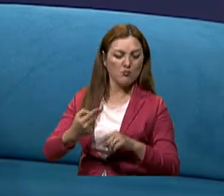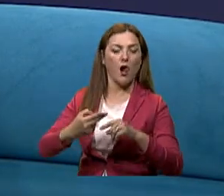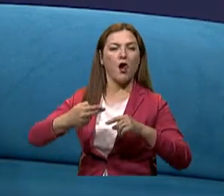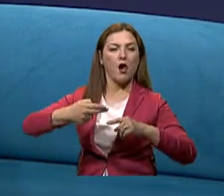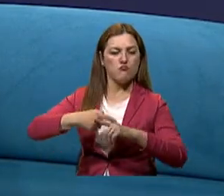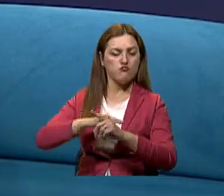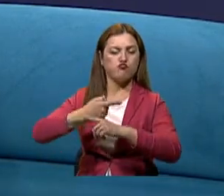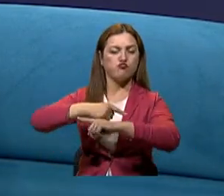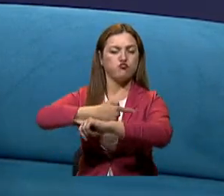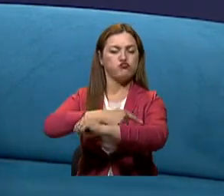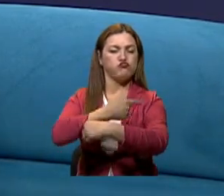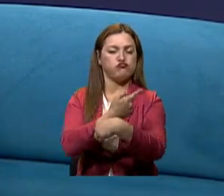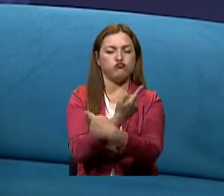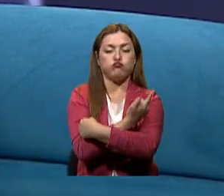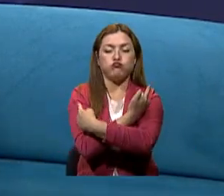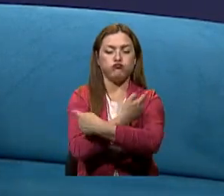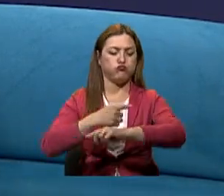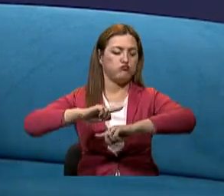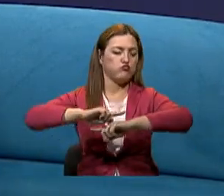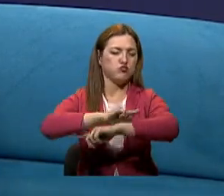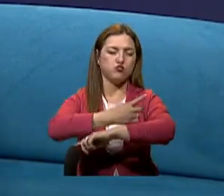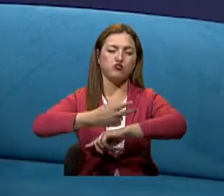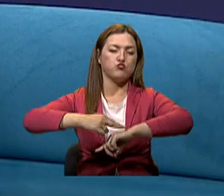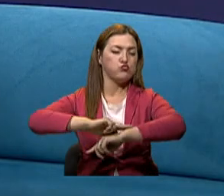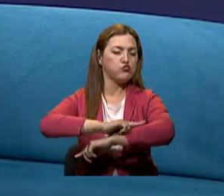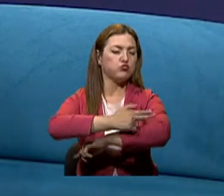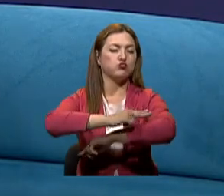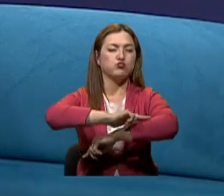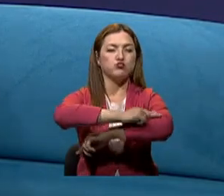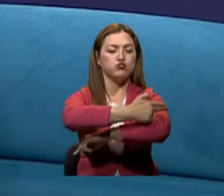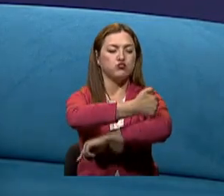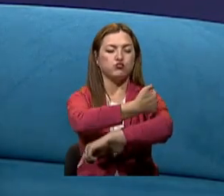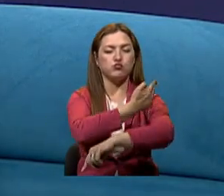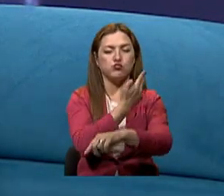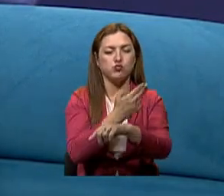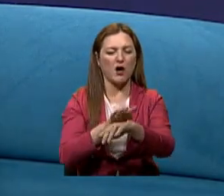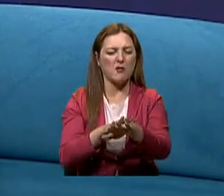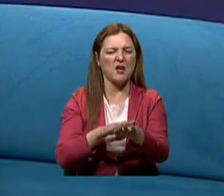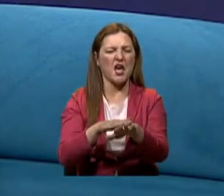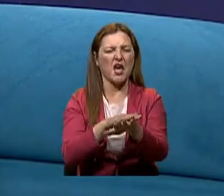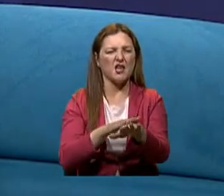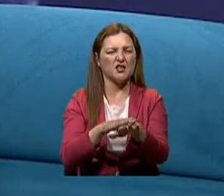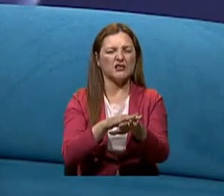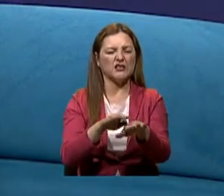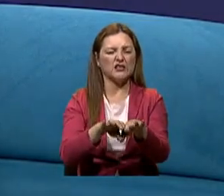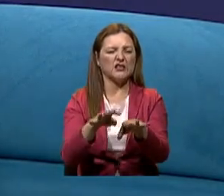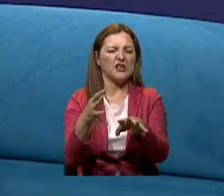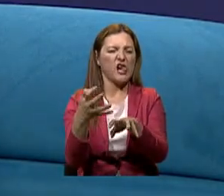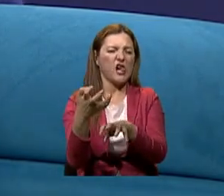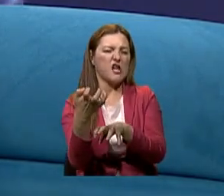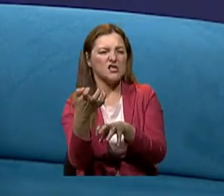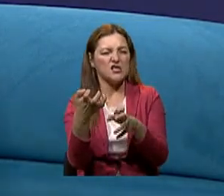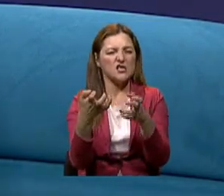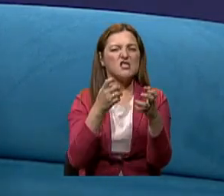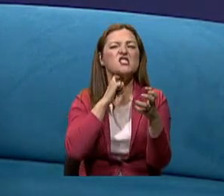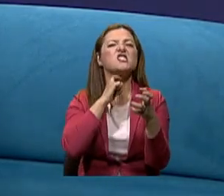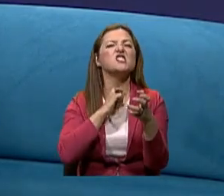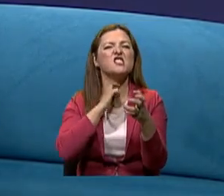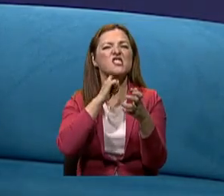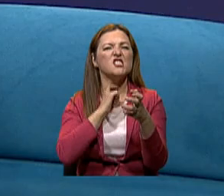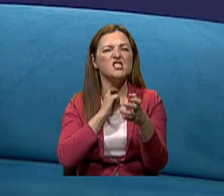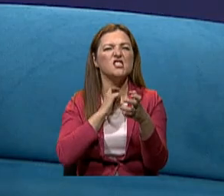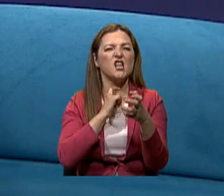intercambio de la nutrición pues hace que la piel no se nutra bien, que tenga déficit de drenaje, déficit